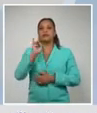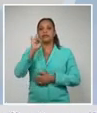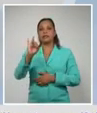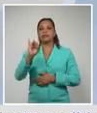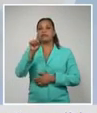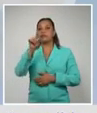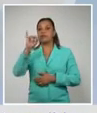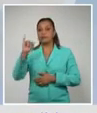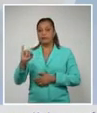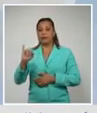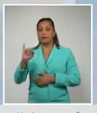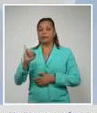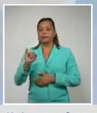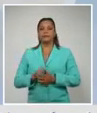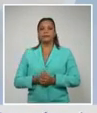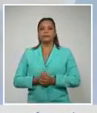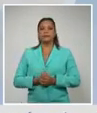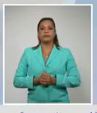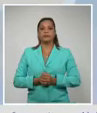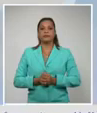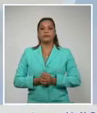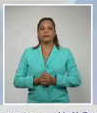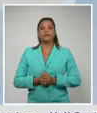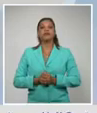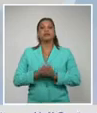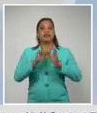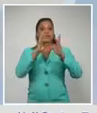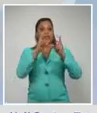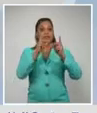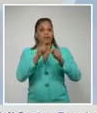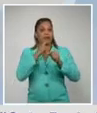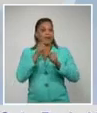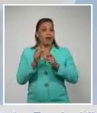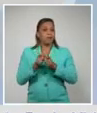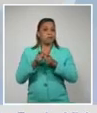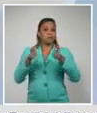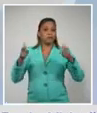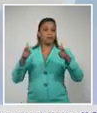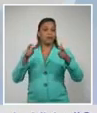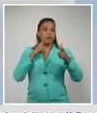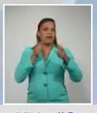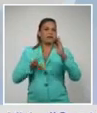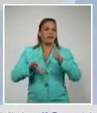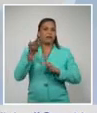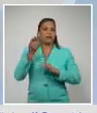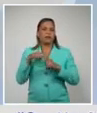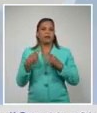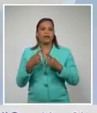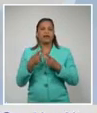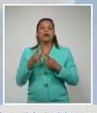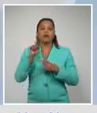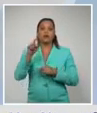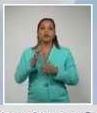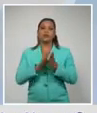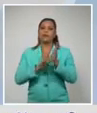16.716 y la cifra de activos más alta que hemos tenido en el último mes,